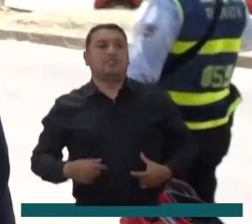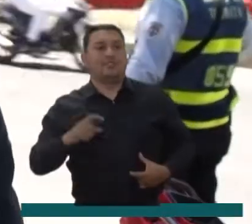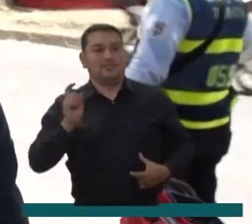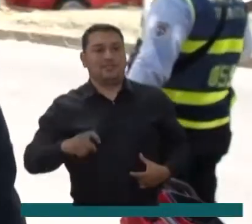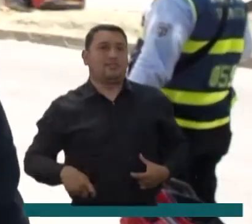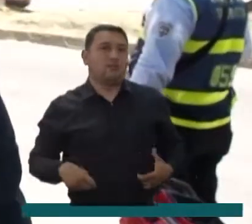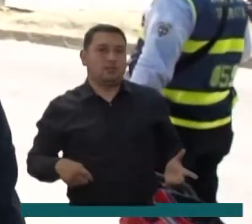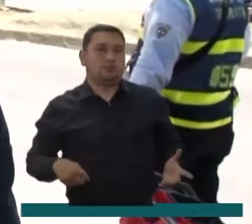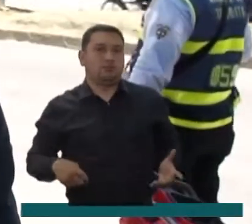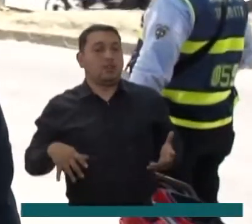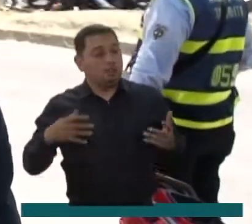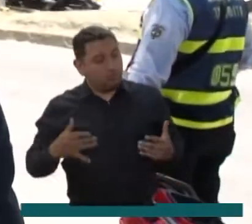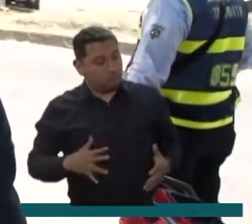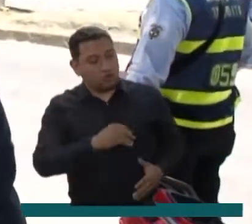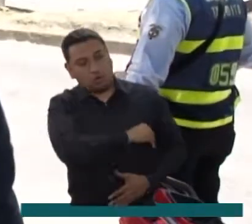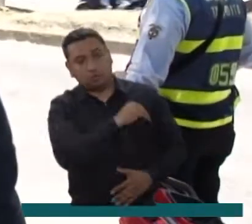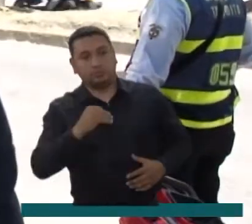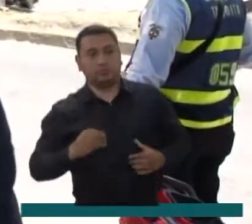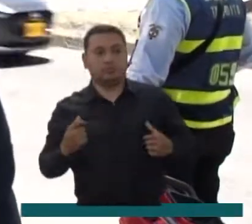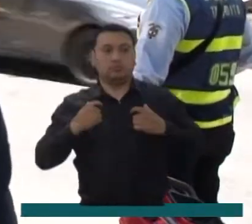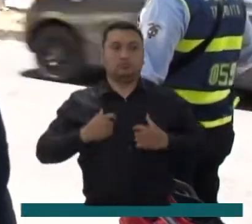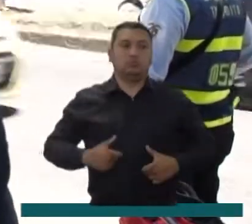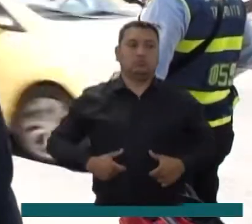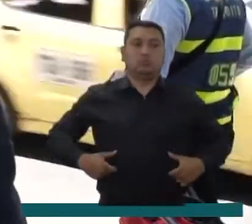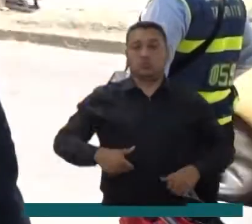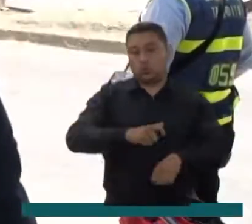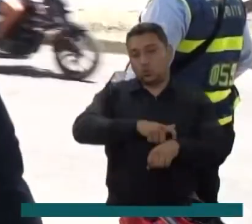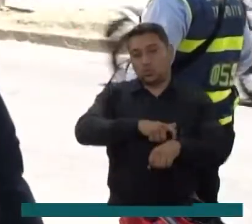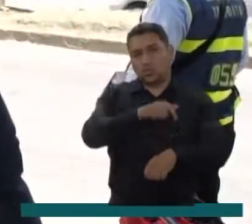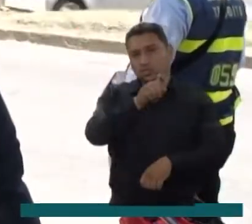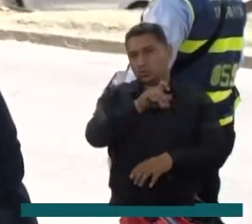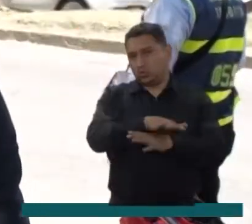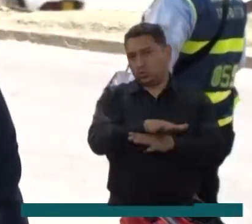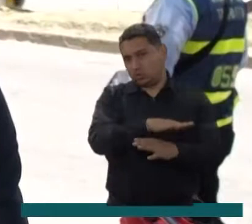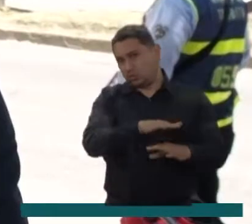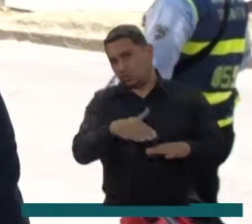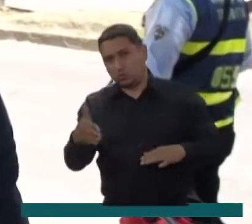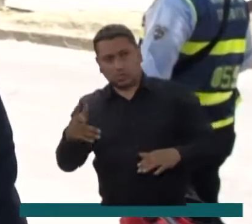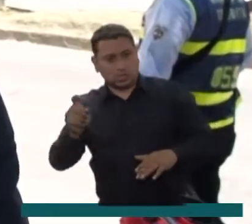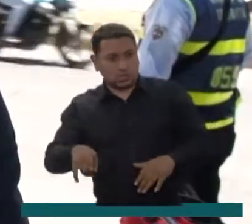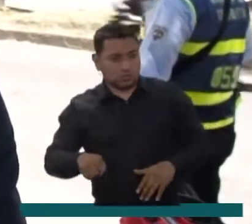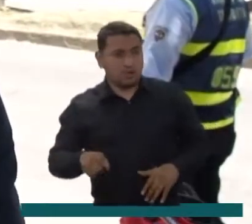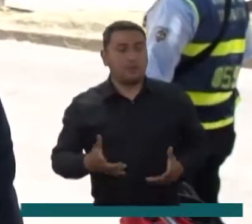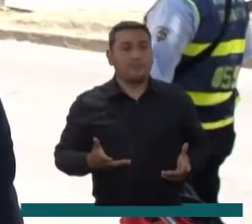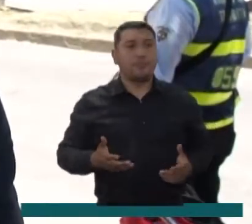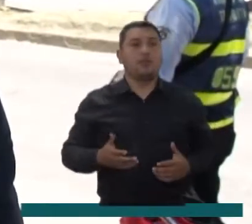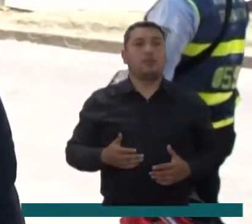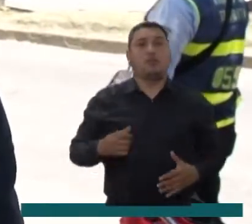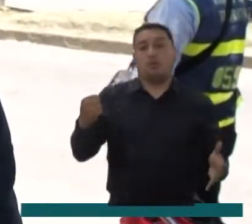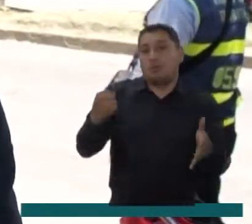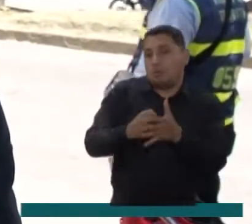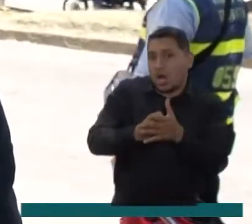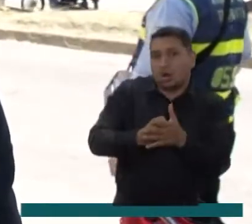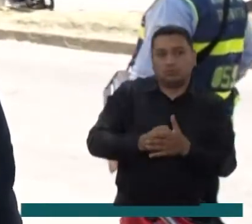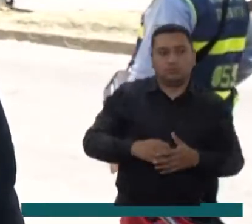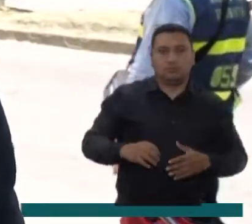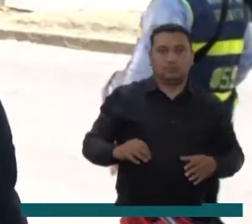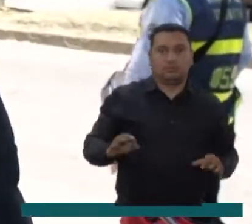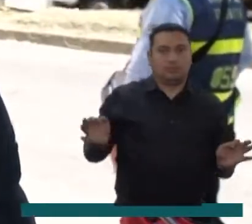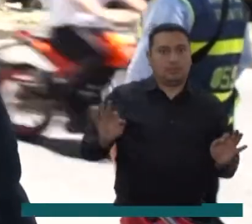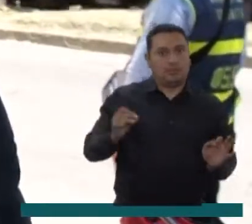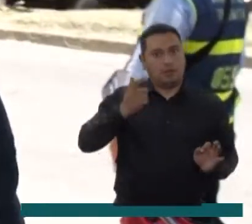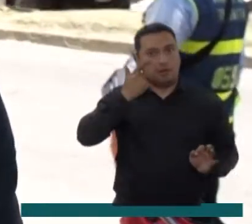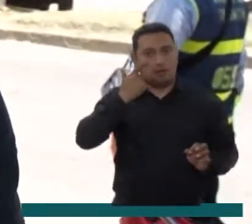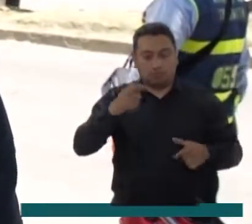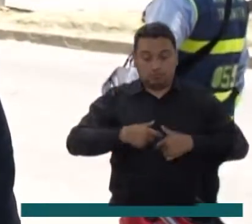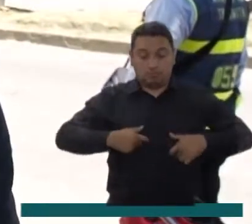moto, pero siempre se debe portar. Después de las 6 de la tarde, el chaleco se debe poner, que tenga cintas reflectivas, evitar algún accidente y